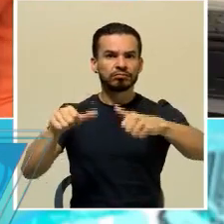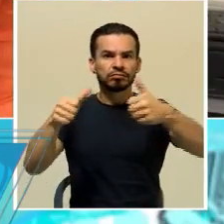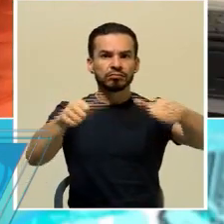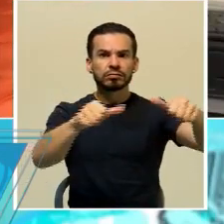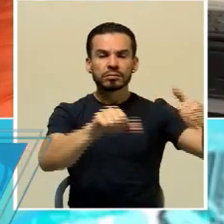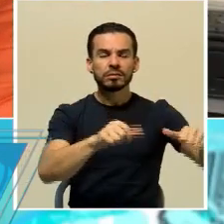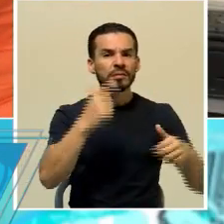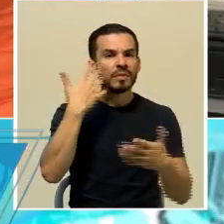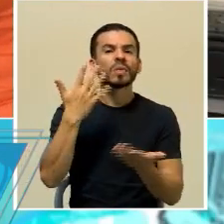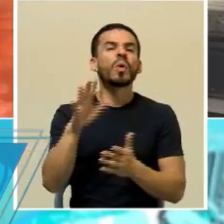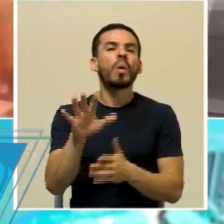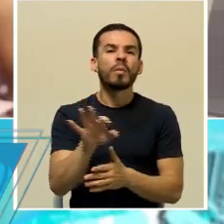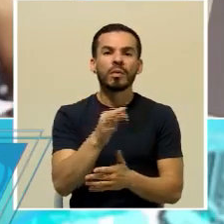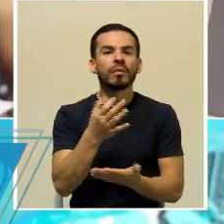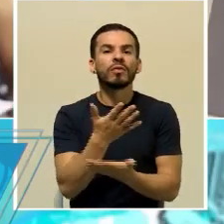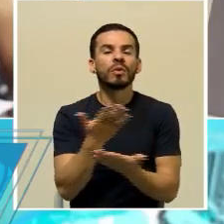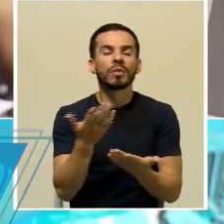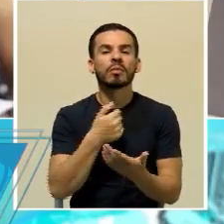por la forma en que